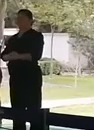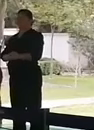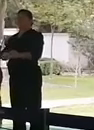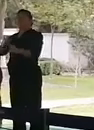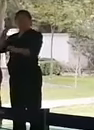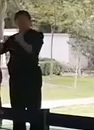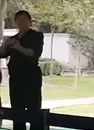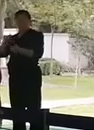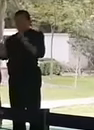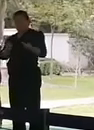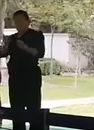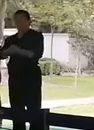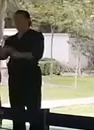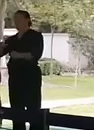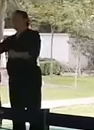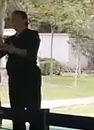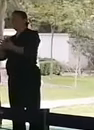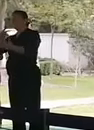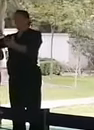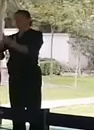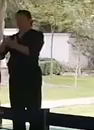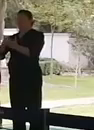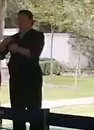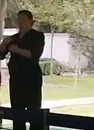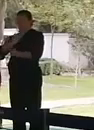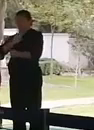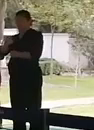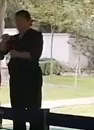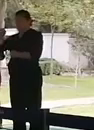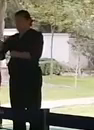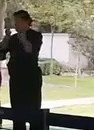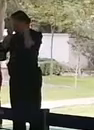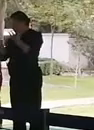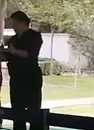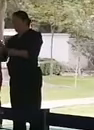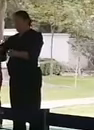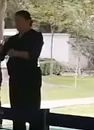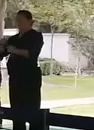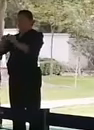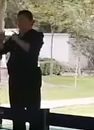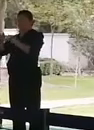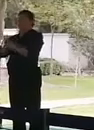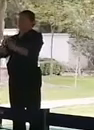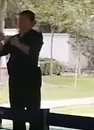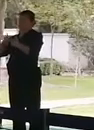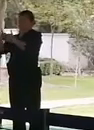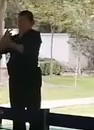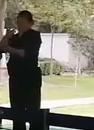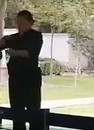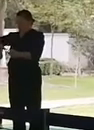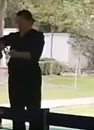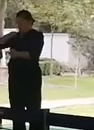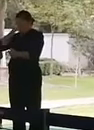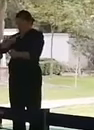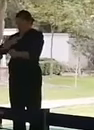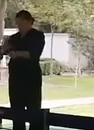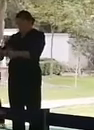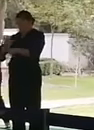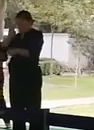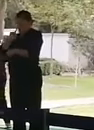preguntarle qué otros proyectos podrían plantearse aquí en Tlaxcala, aparte de lo económico, ya nos mencionaba la gobernadora, de